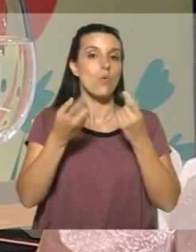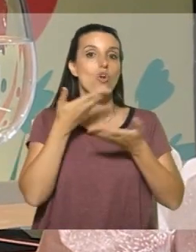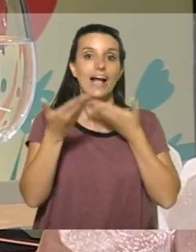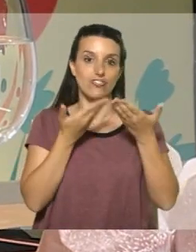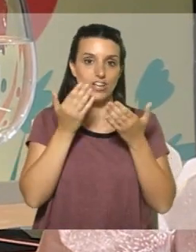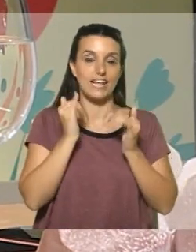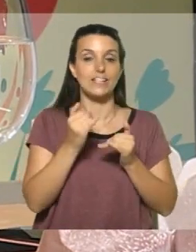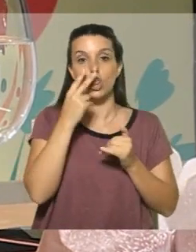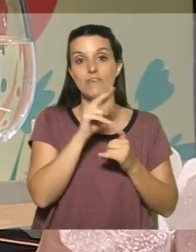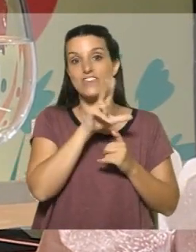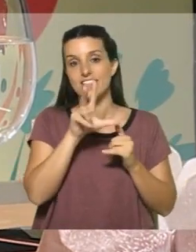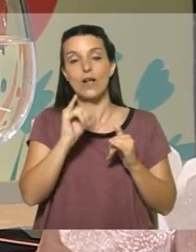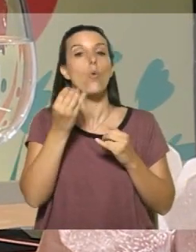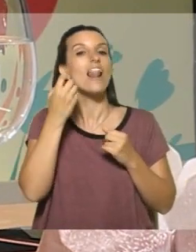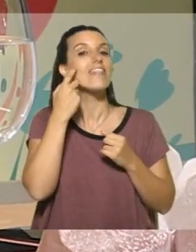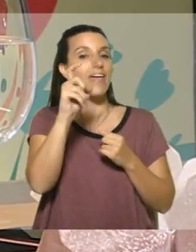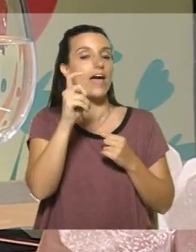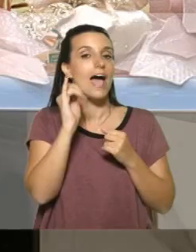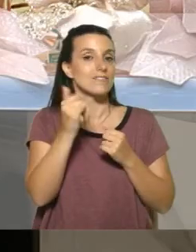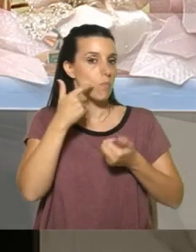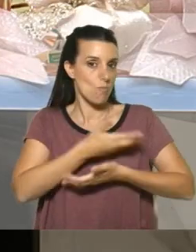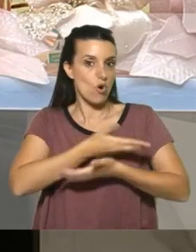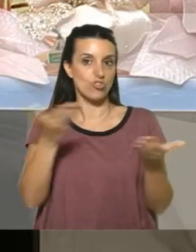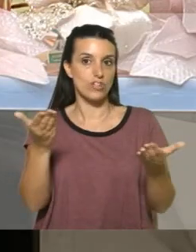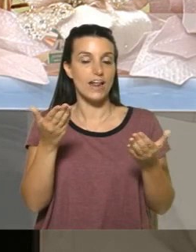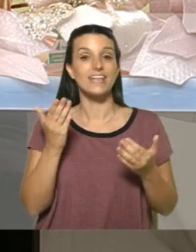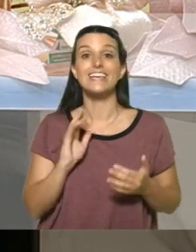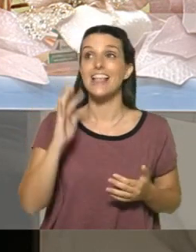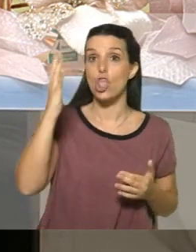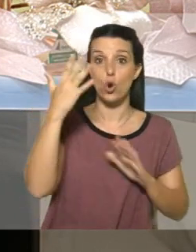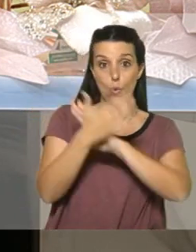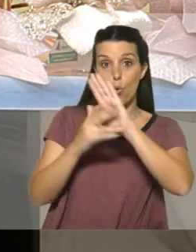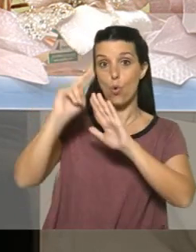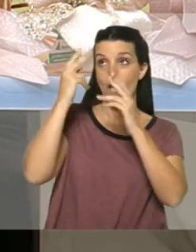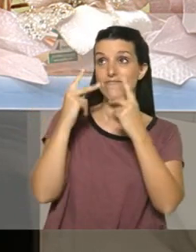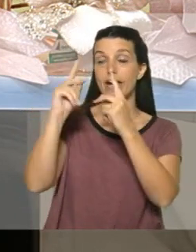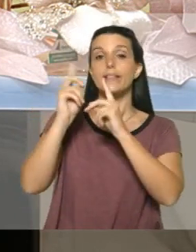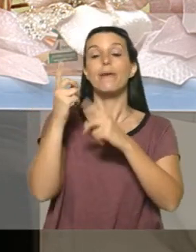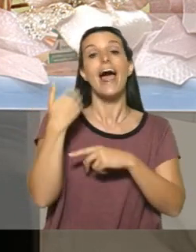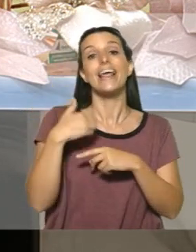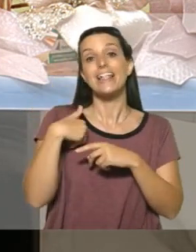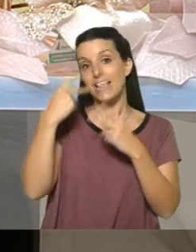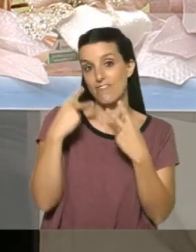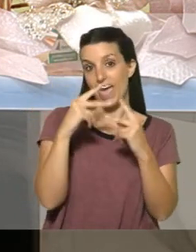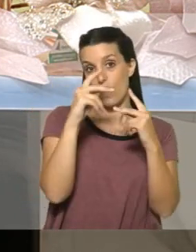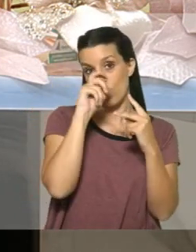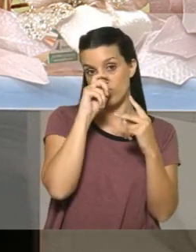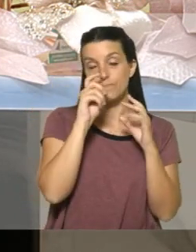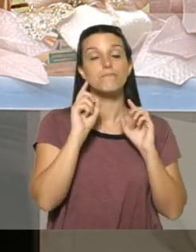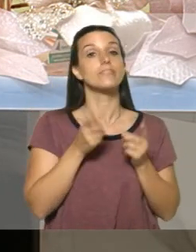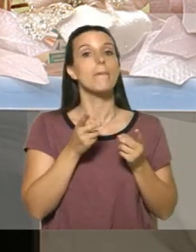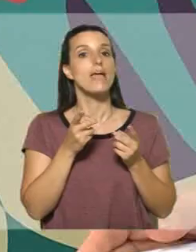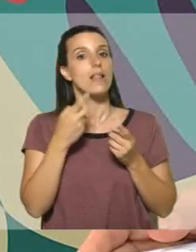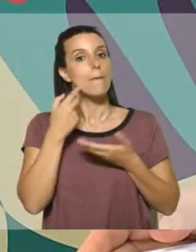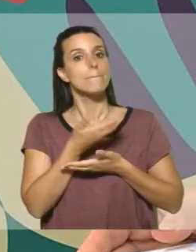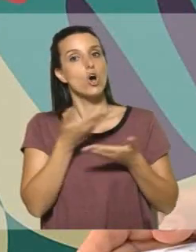proyectos para el 2023. Sí, la idea es presentarlo en el interior del país y también en Buenos Aires. Y la idea es hacer